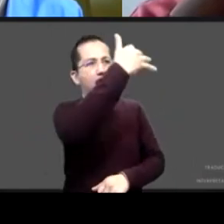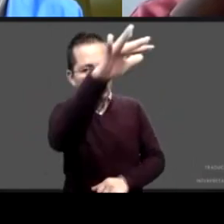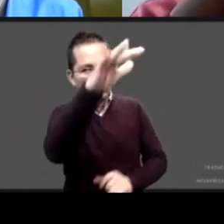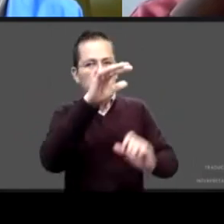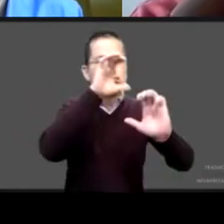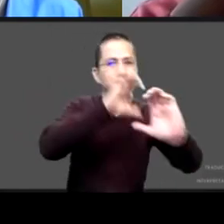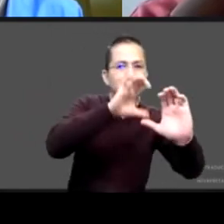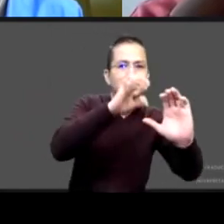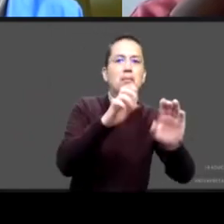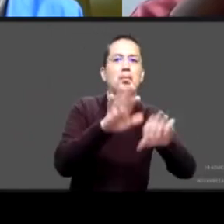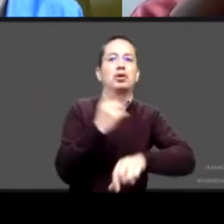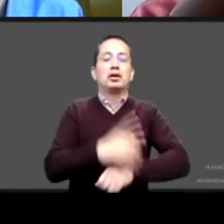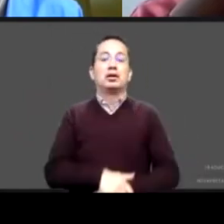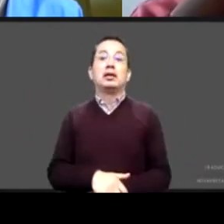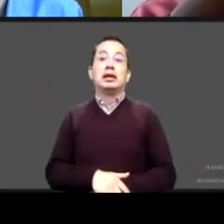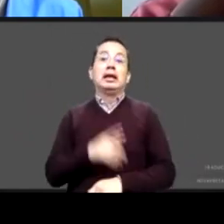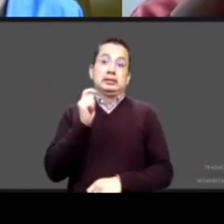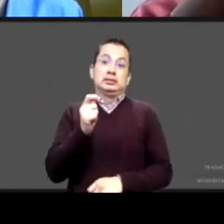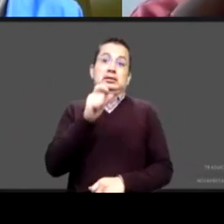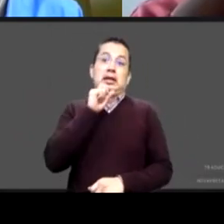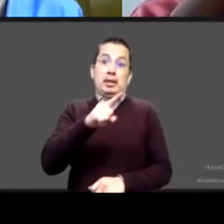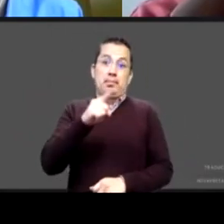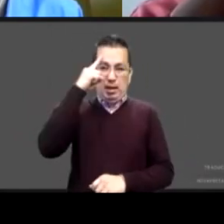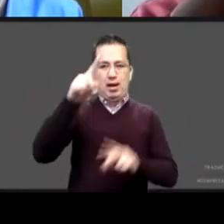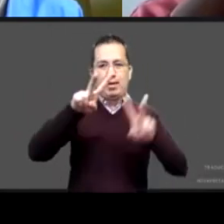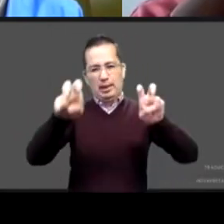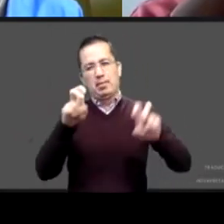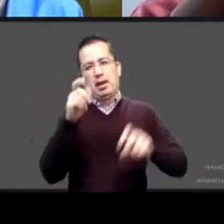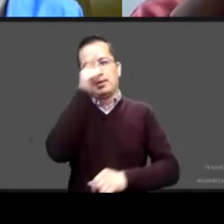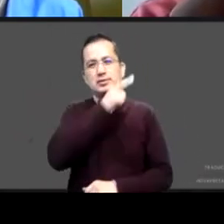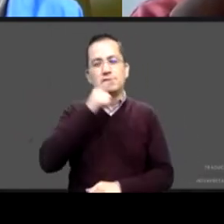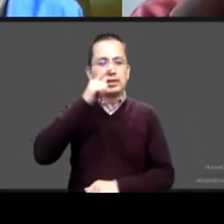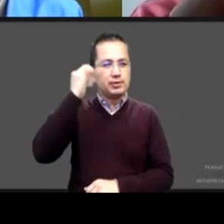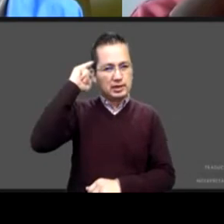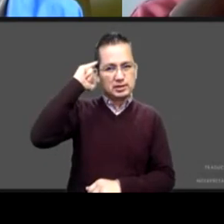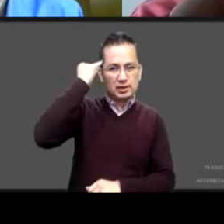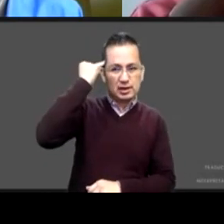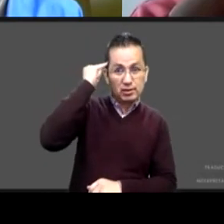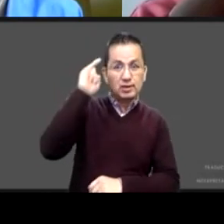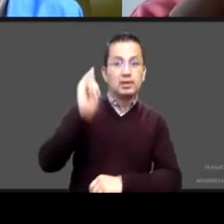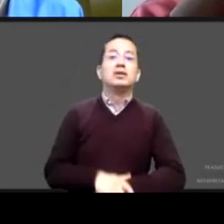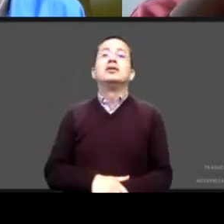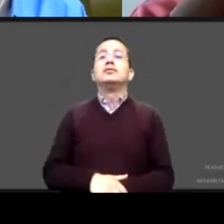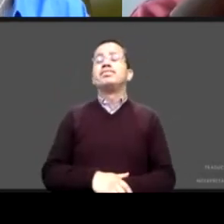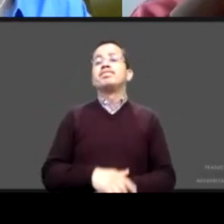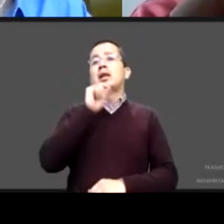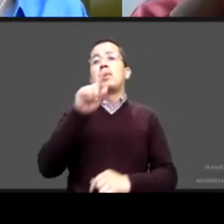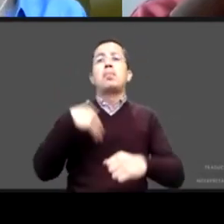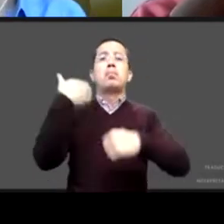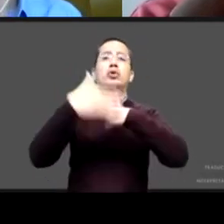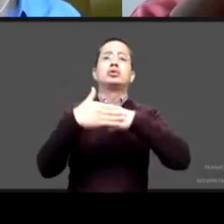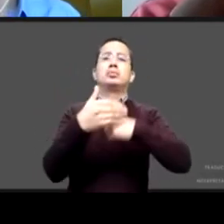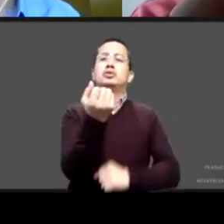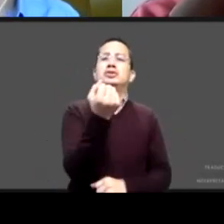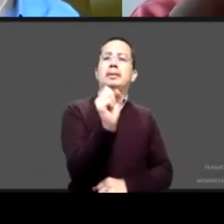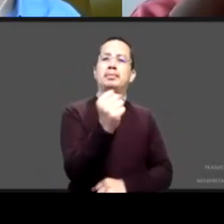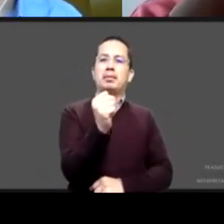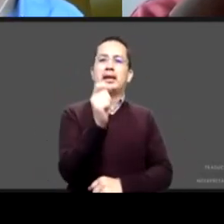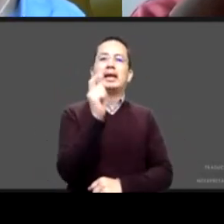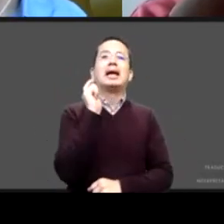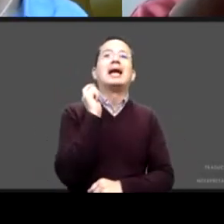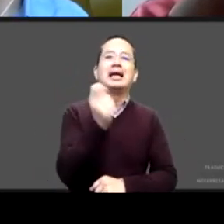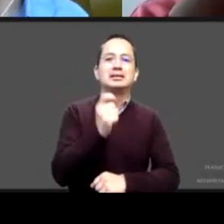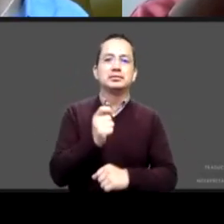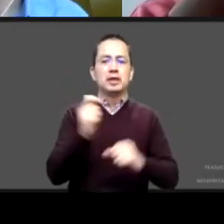compilación de arrullos también en lenguas indígenas. Y también vamos a tener en septiembre el primer encuentro de narraciones y tradiciones